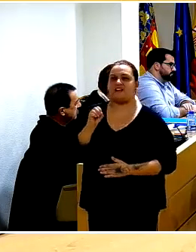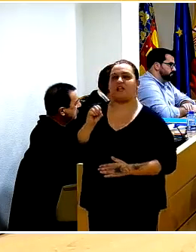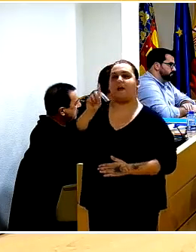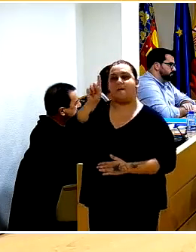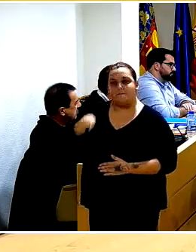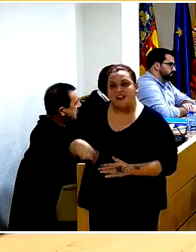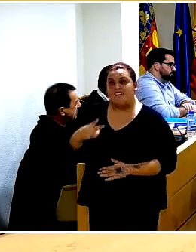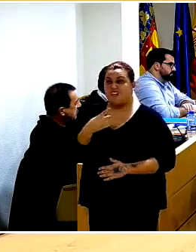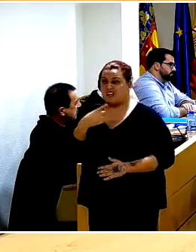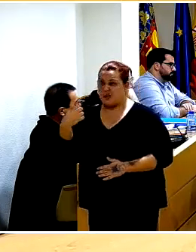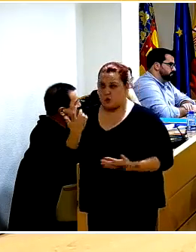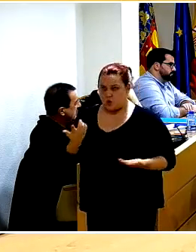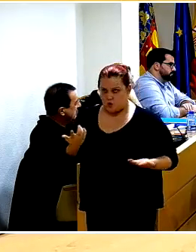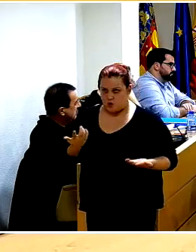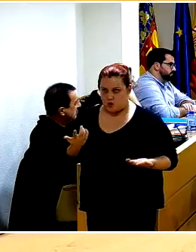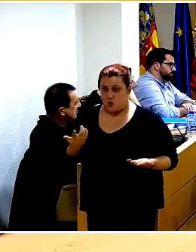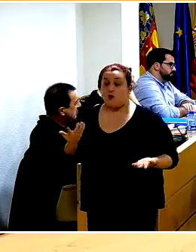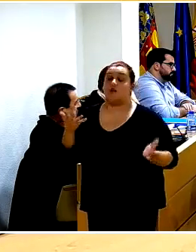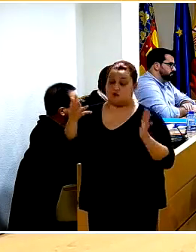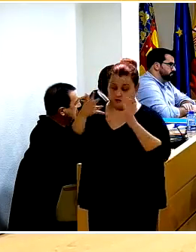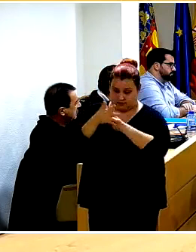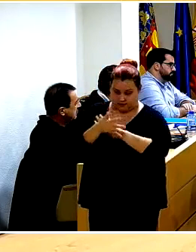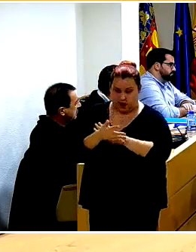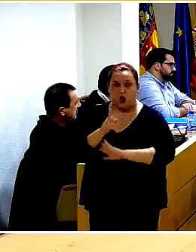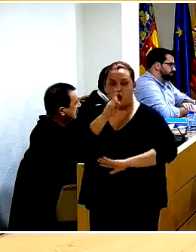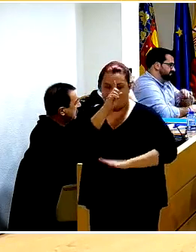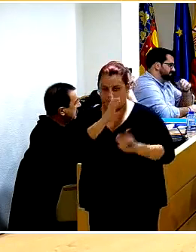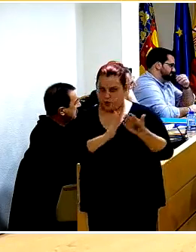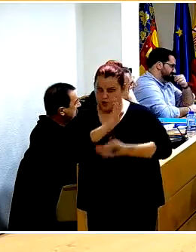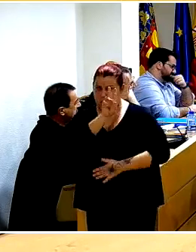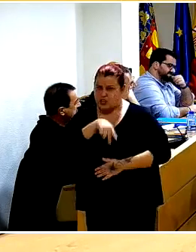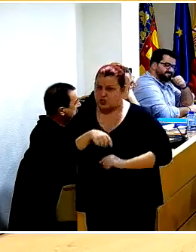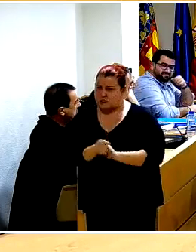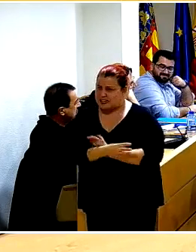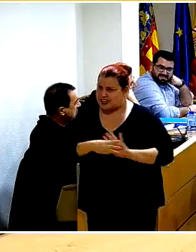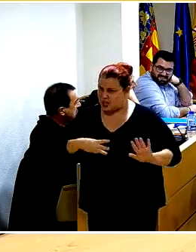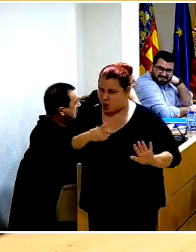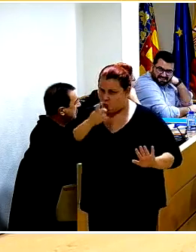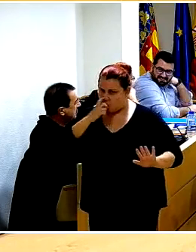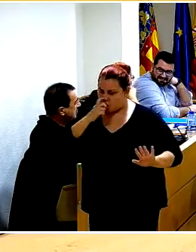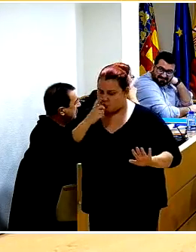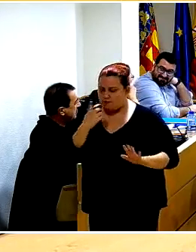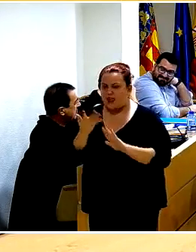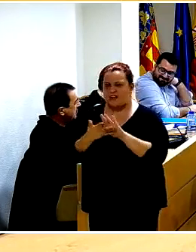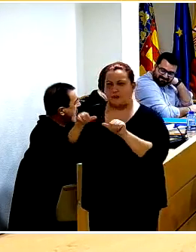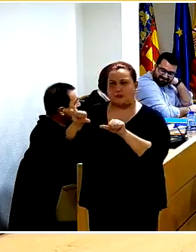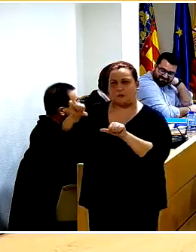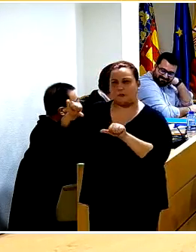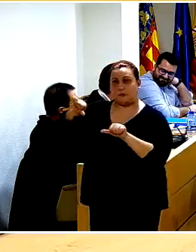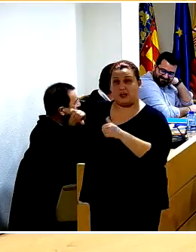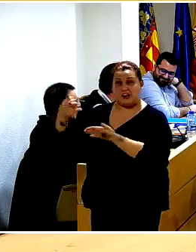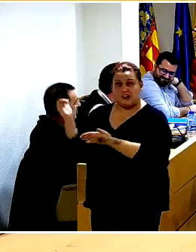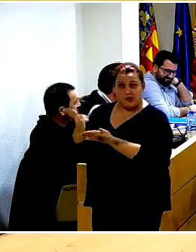20.320.021,58 céntimos. Es decir, bueno, por cierto, en el 2018, ya estamos hablando del 18, la recaudación